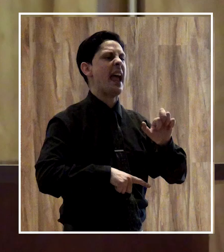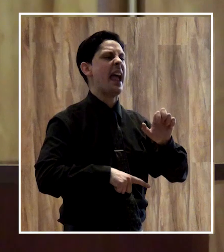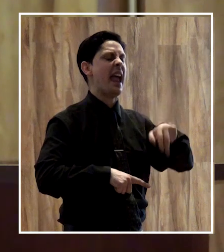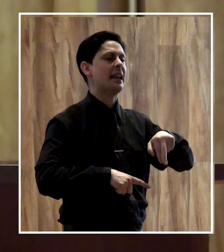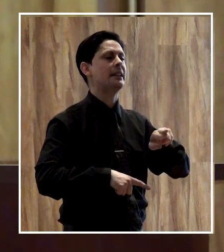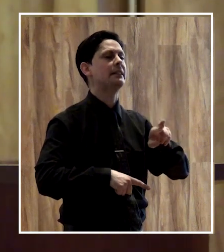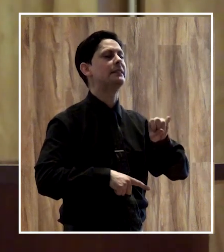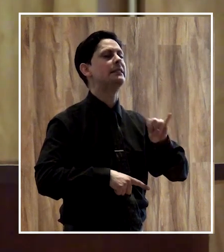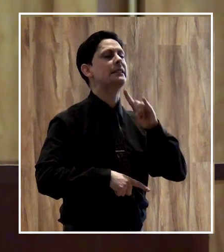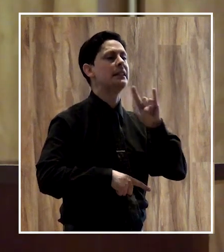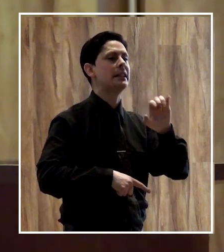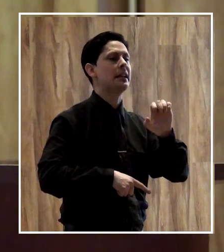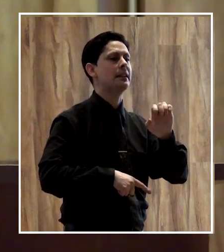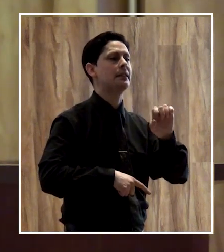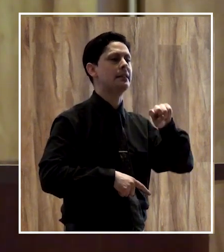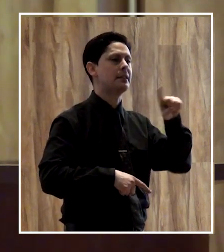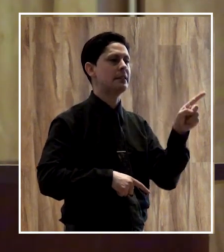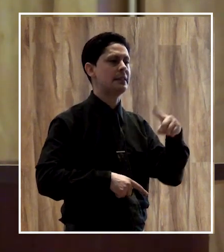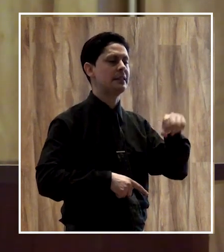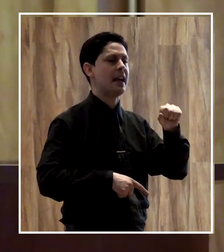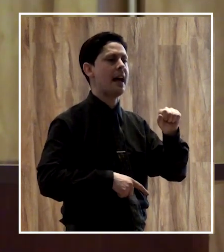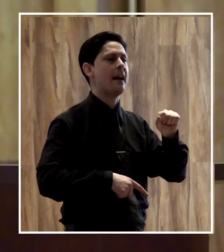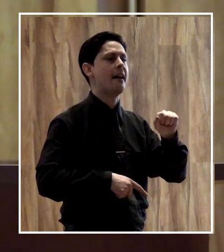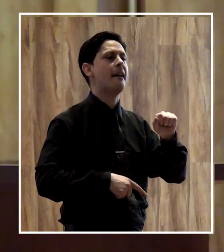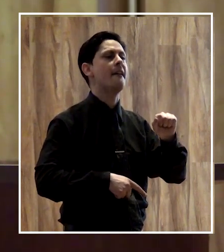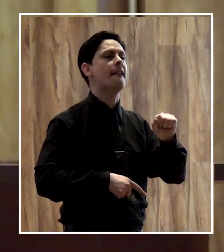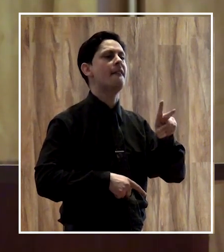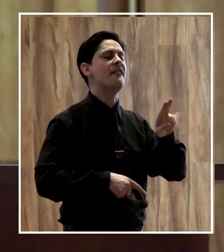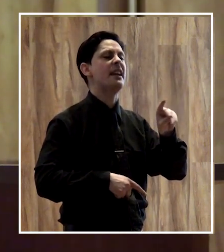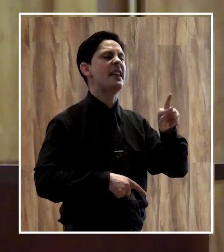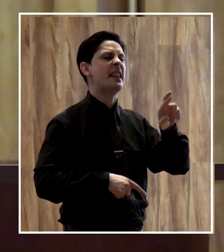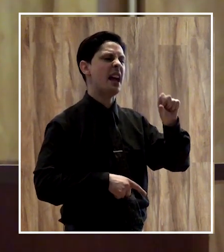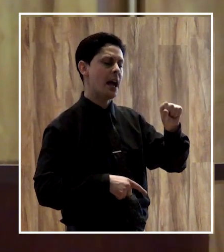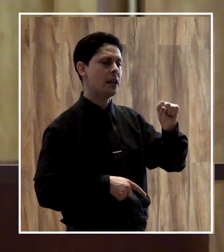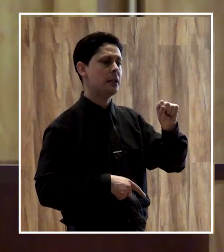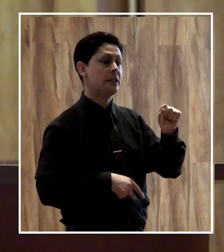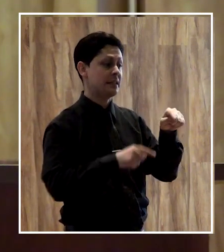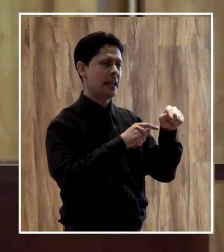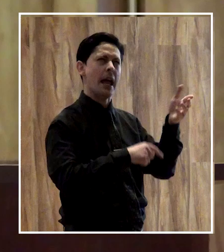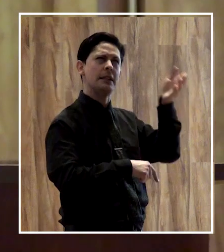Enrique Saavedra, se estaba realizando un estudio